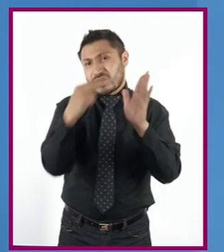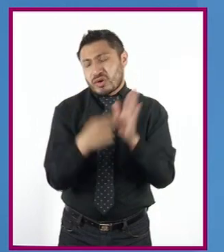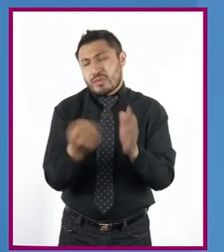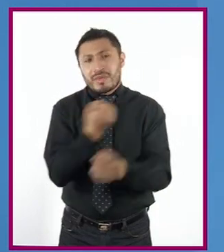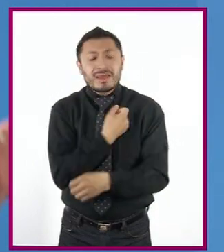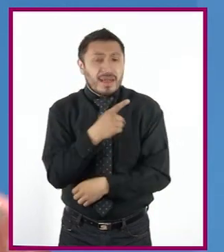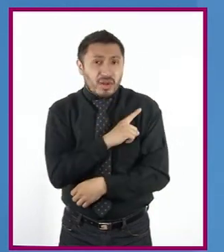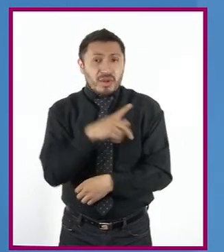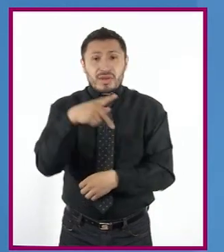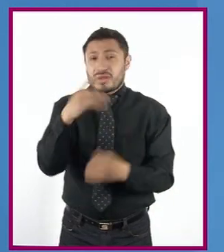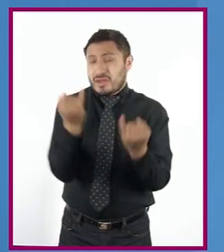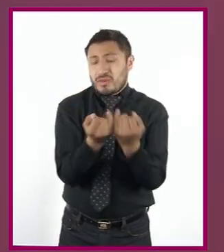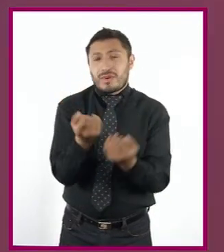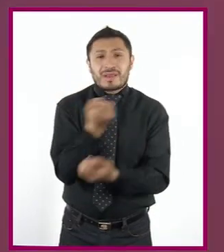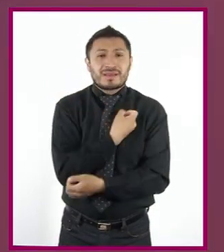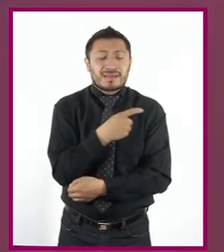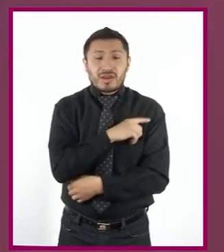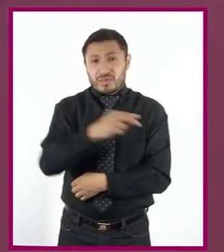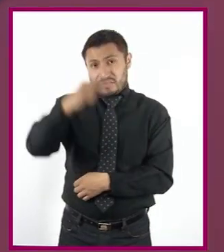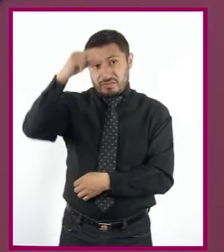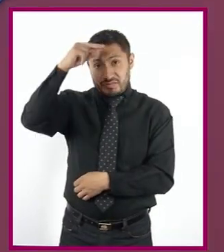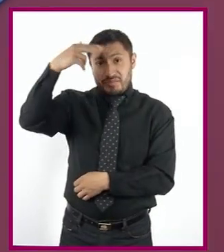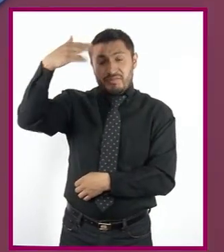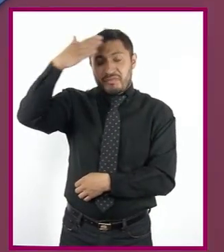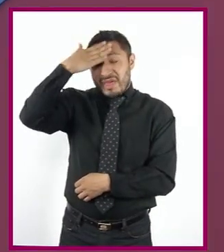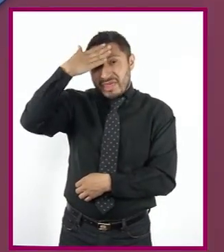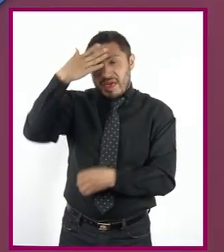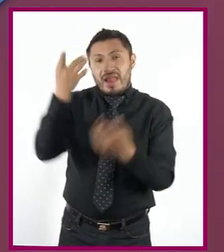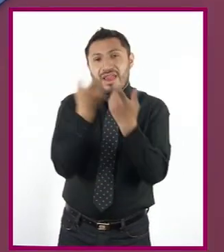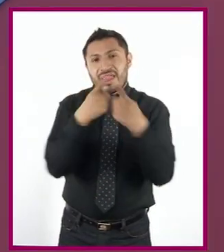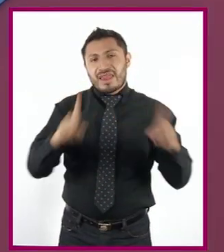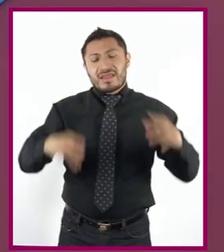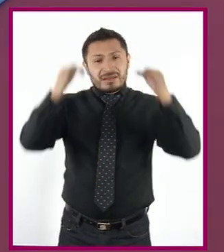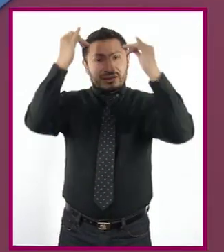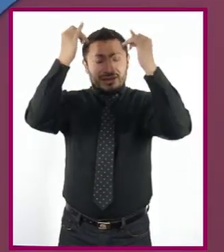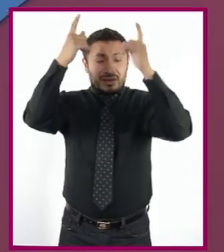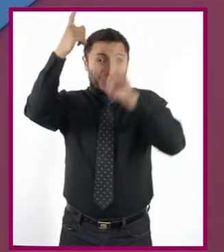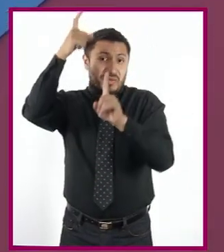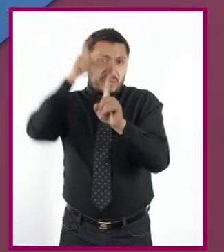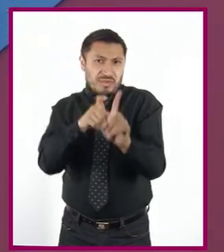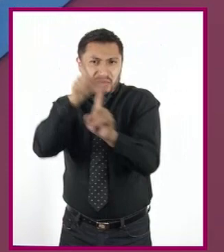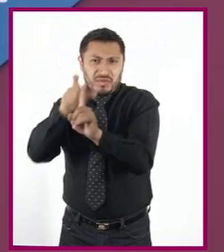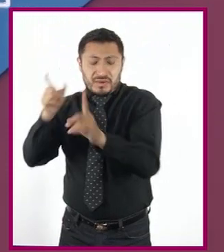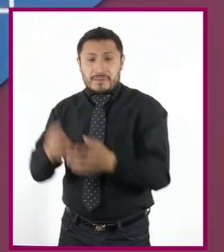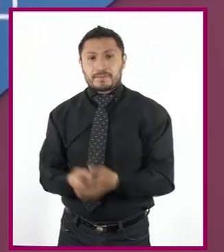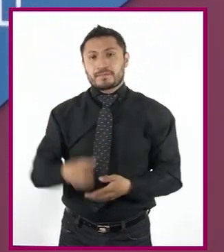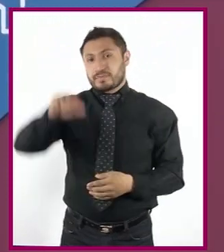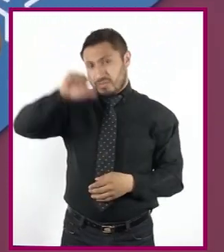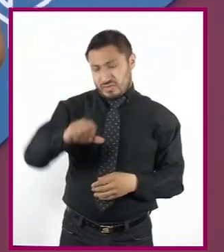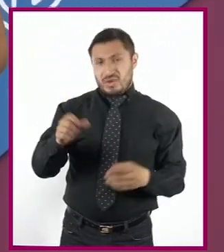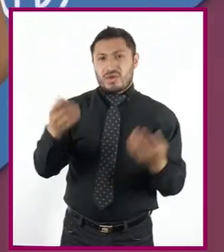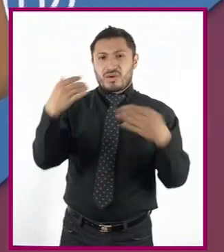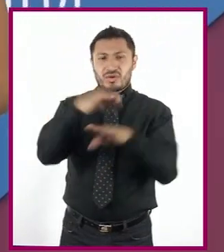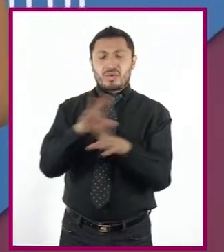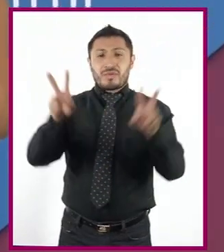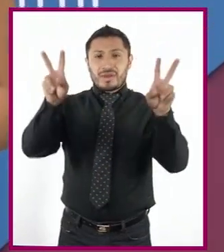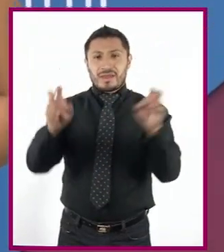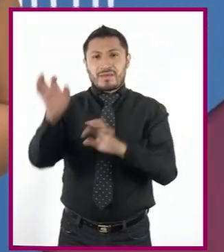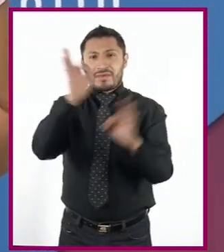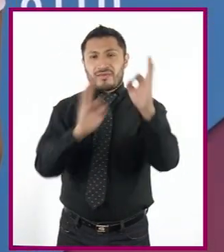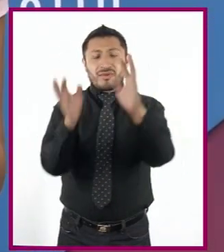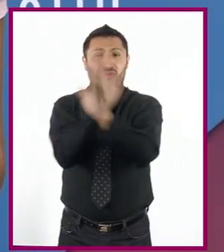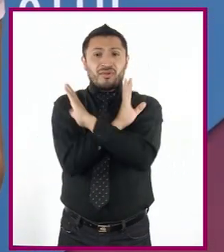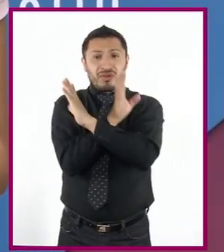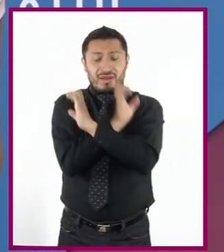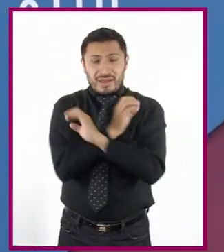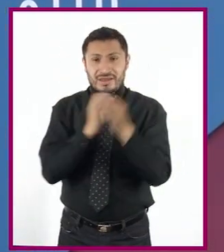y desarrollo personal. Corresponde en esta sesión de la asignatura Formación Cívica y Ética analizar el